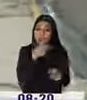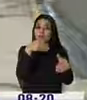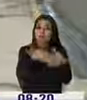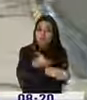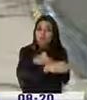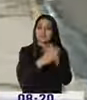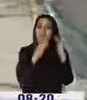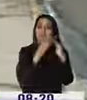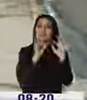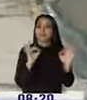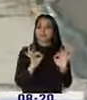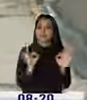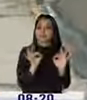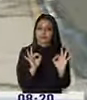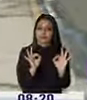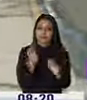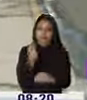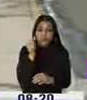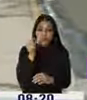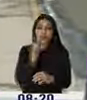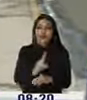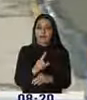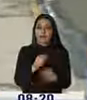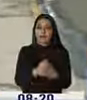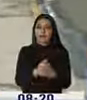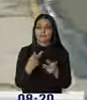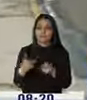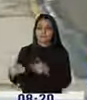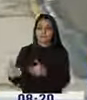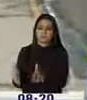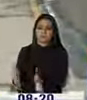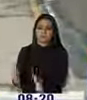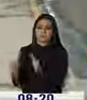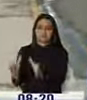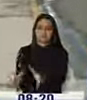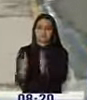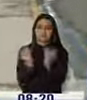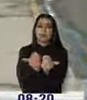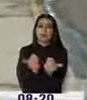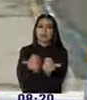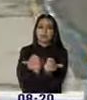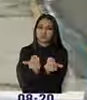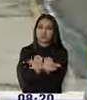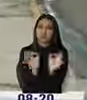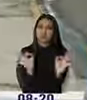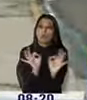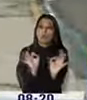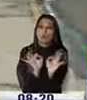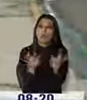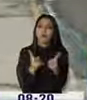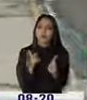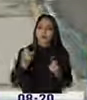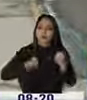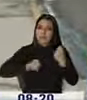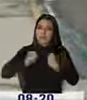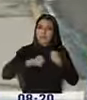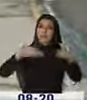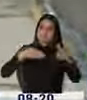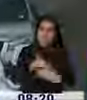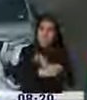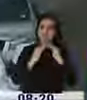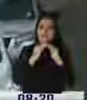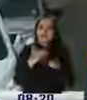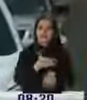en las dos casas. Se han ido contra los tachitos de basura e inclusive uno de los vehículos se metió en una